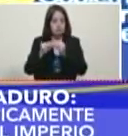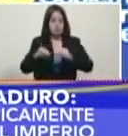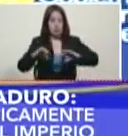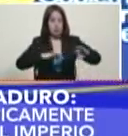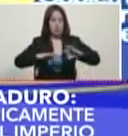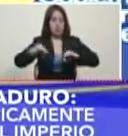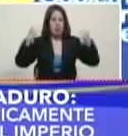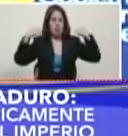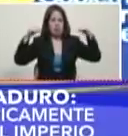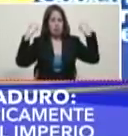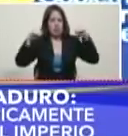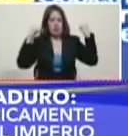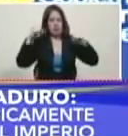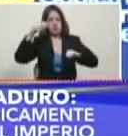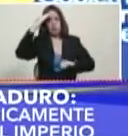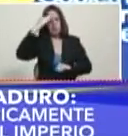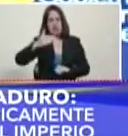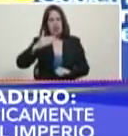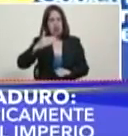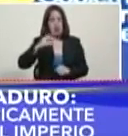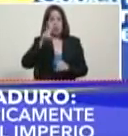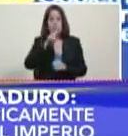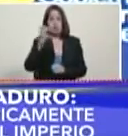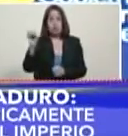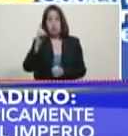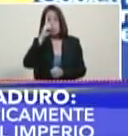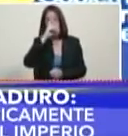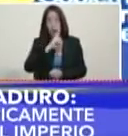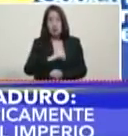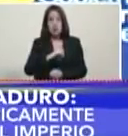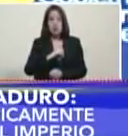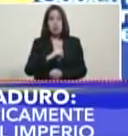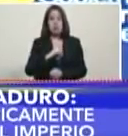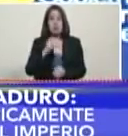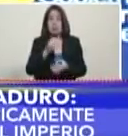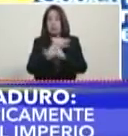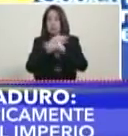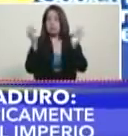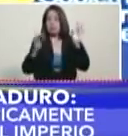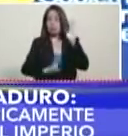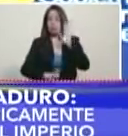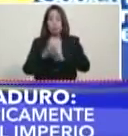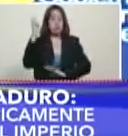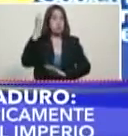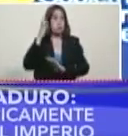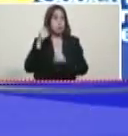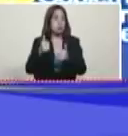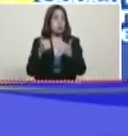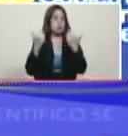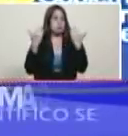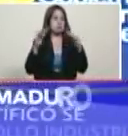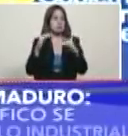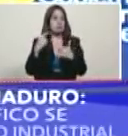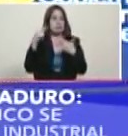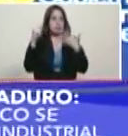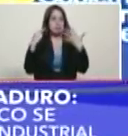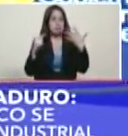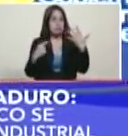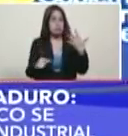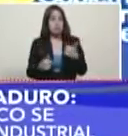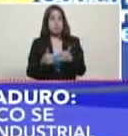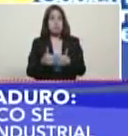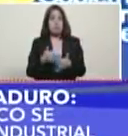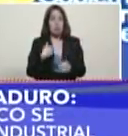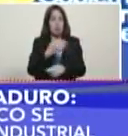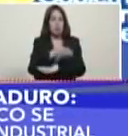militares Angostura, 200 años, exitosos ejercicios militares, estuve visitando